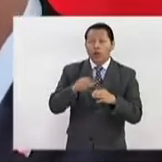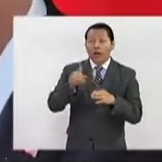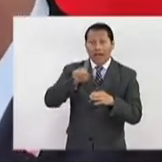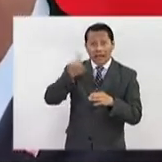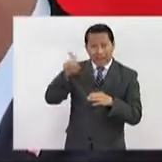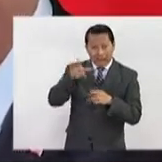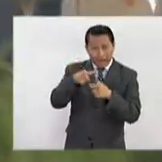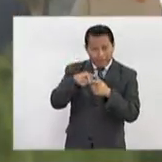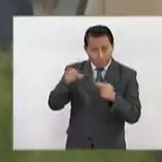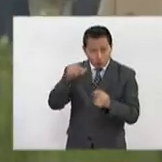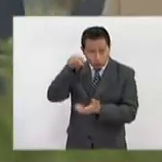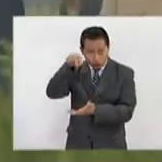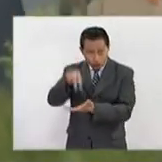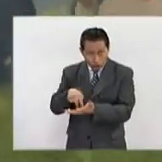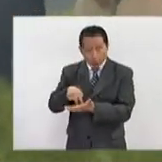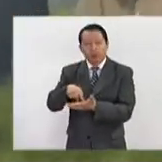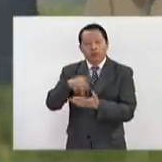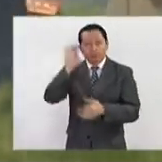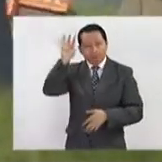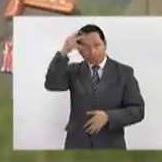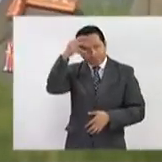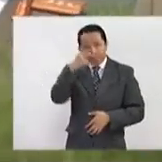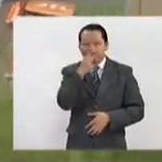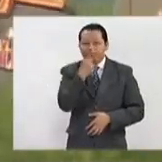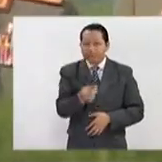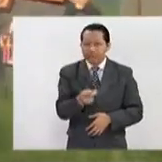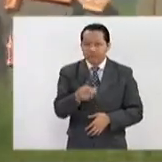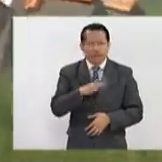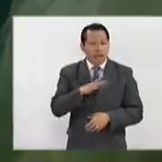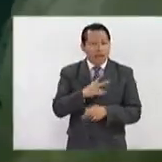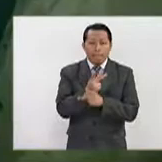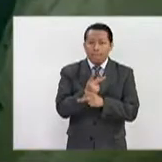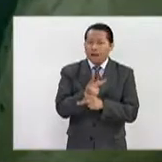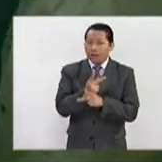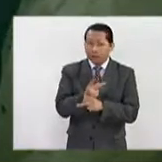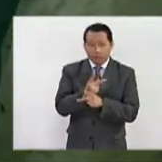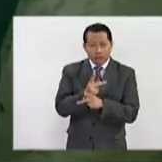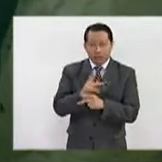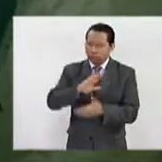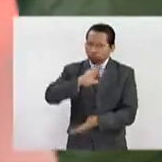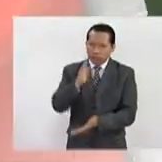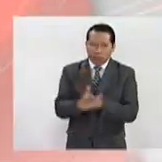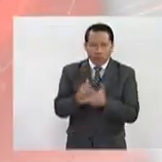el presidente Donald Trump reiteró que se terminó la paciencia con el gobierno de Corea del Norte.